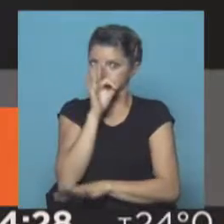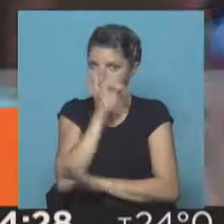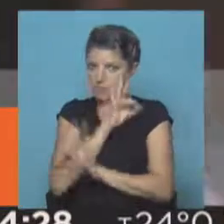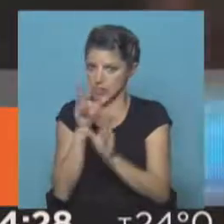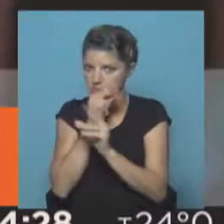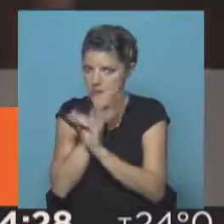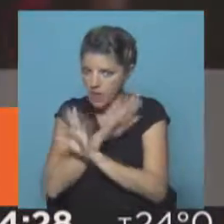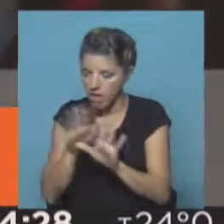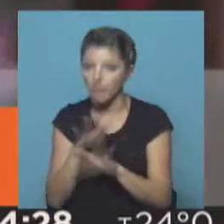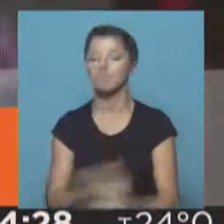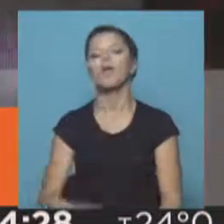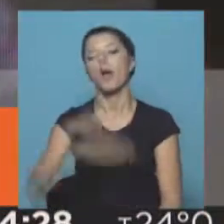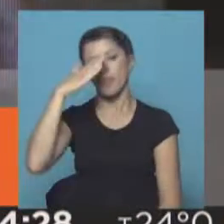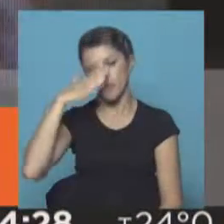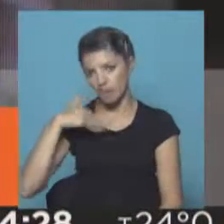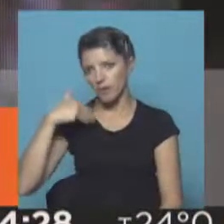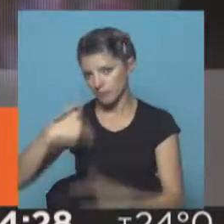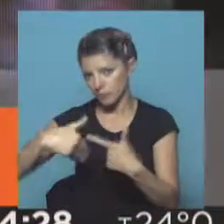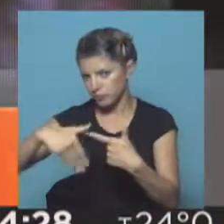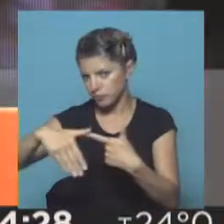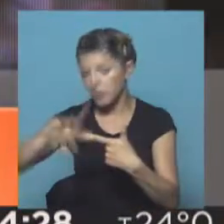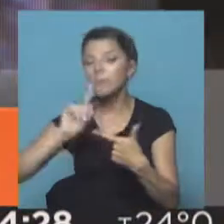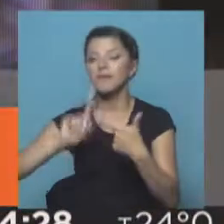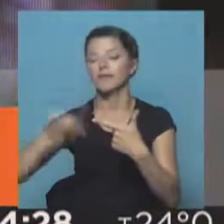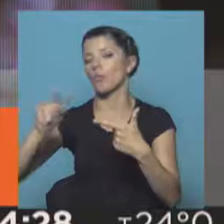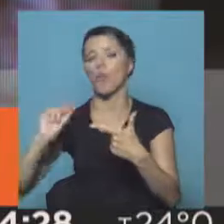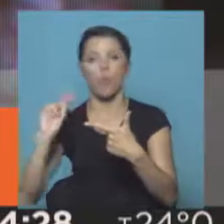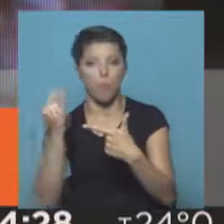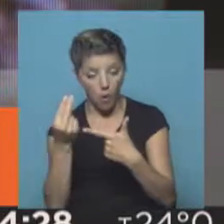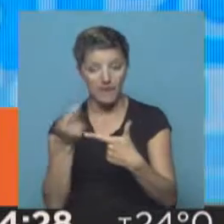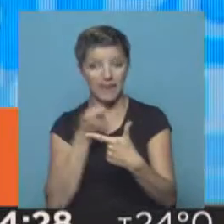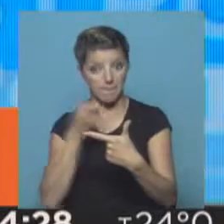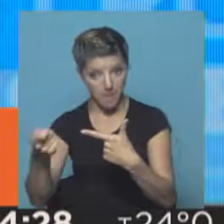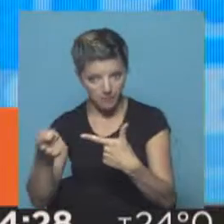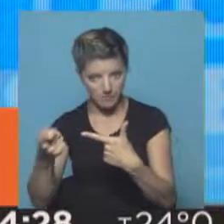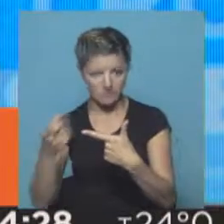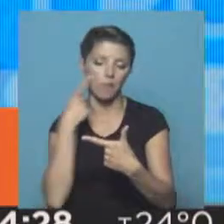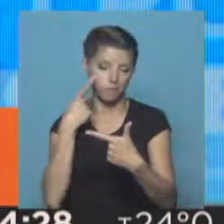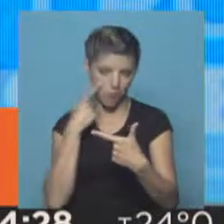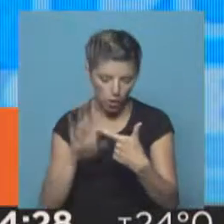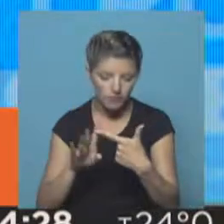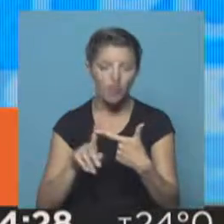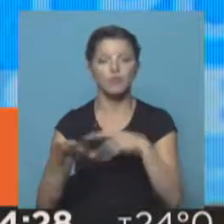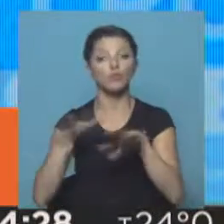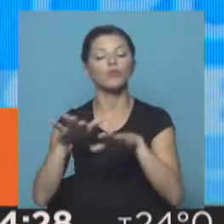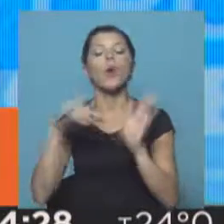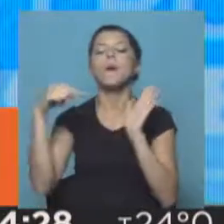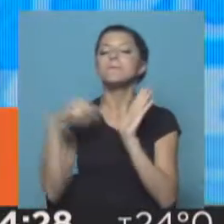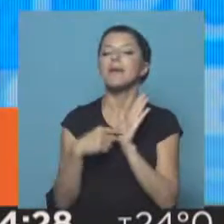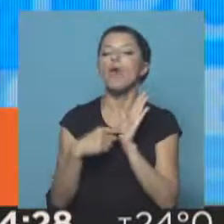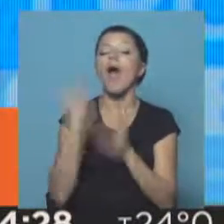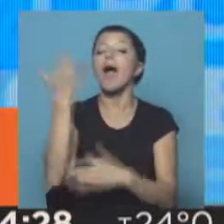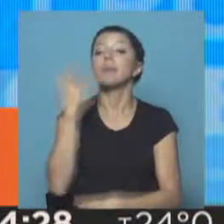Luego, por supuesto, el desenlace fue trágico por la muerte de Kennedy, asesinado. Pero la realidad es que estamos hablando de los